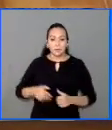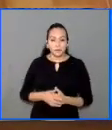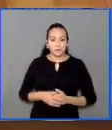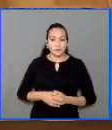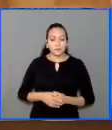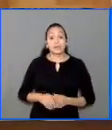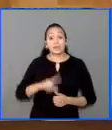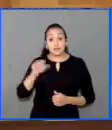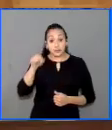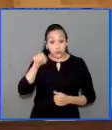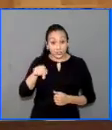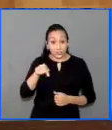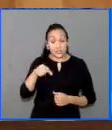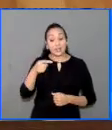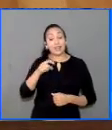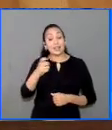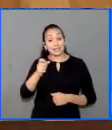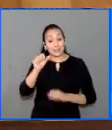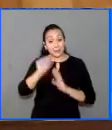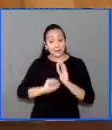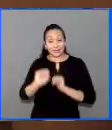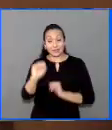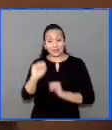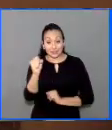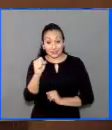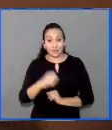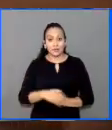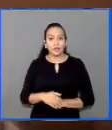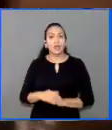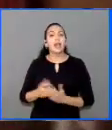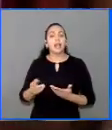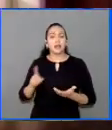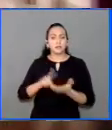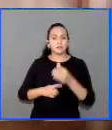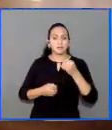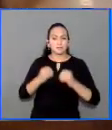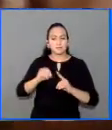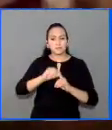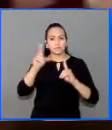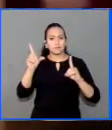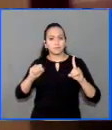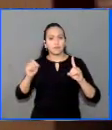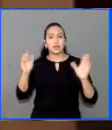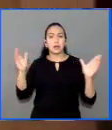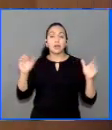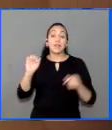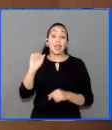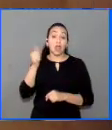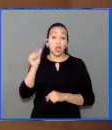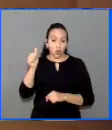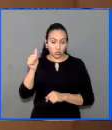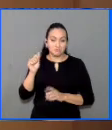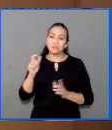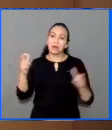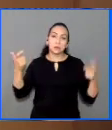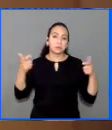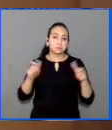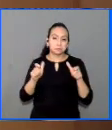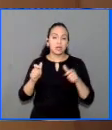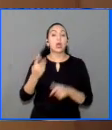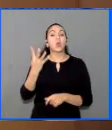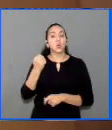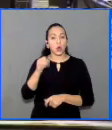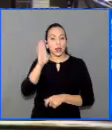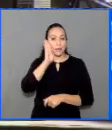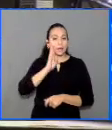próximo mes de septiembre, la integración de la Suprema Corte se reduce de 11 a 9 ministros, desaparecen las salas